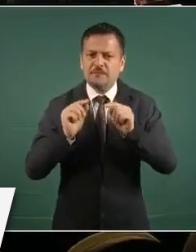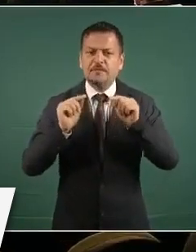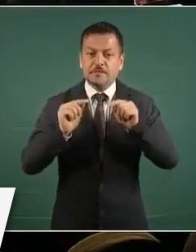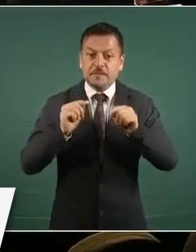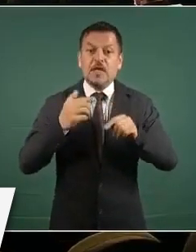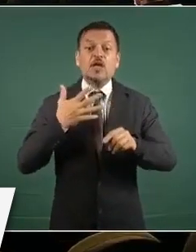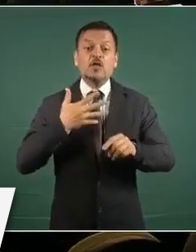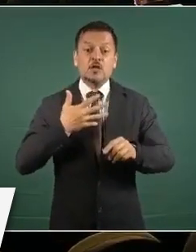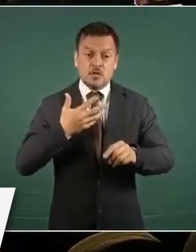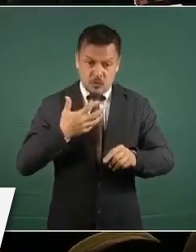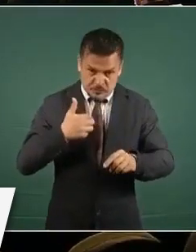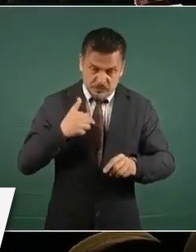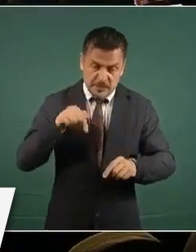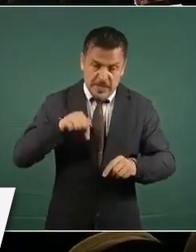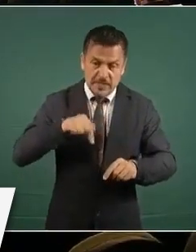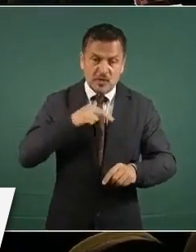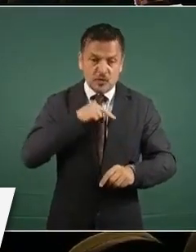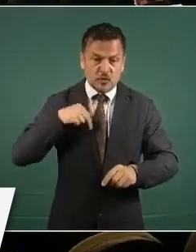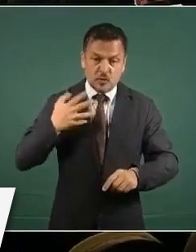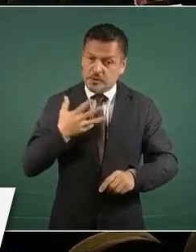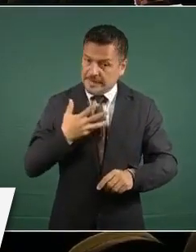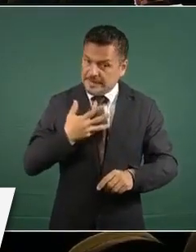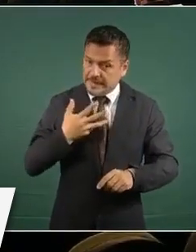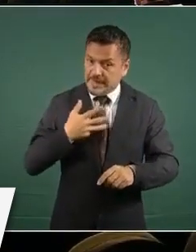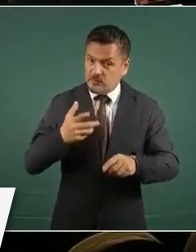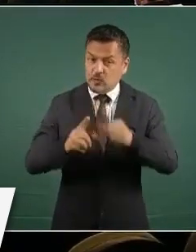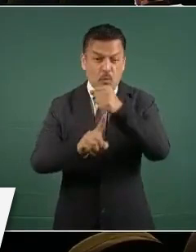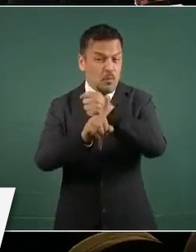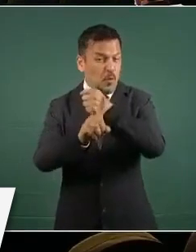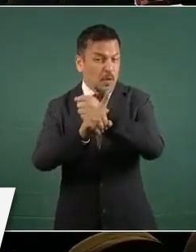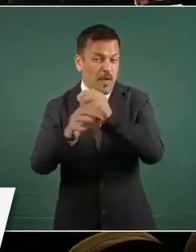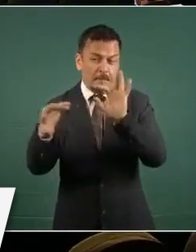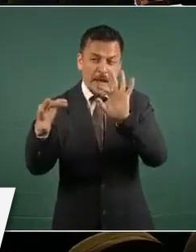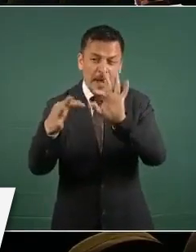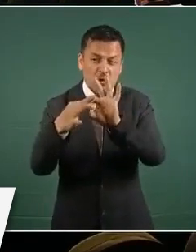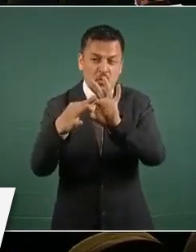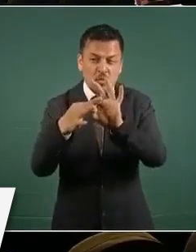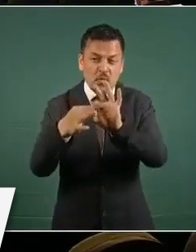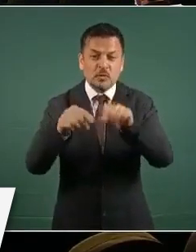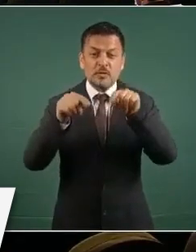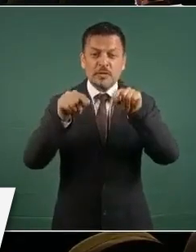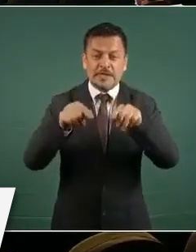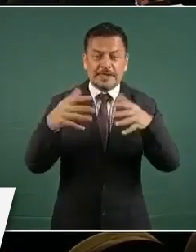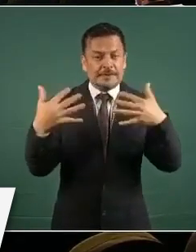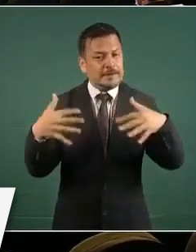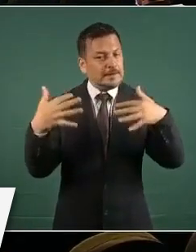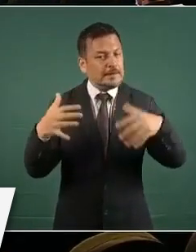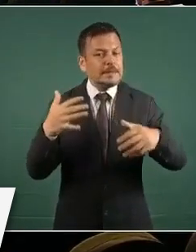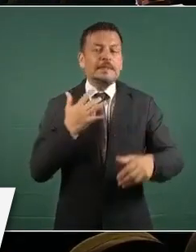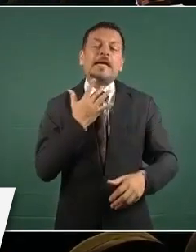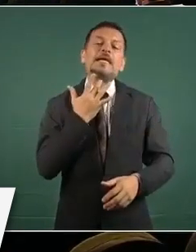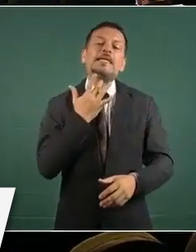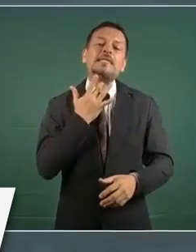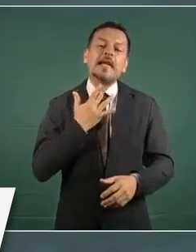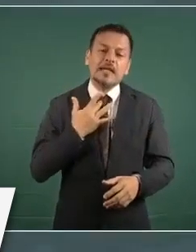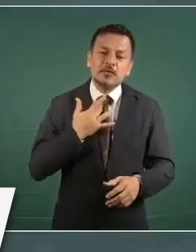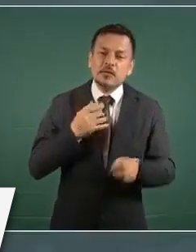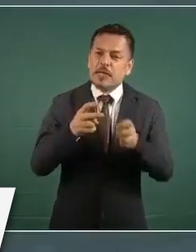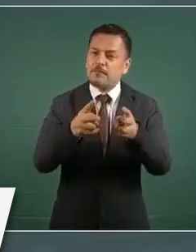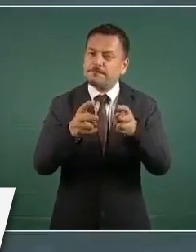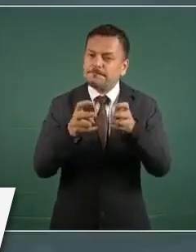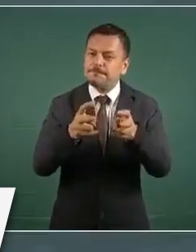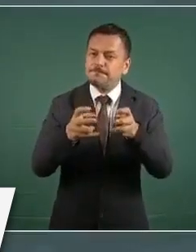principal este problema que enfrentar juntos es el fenómeno del wash y cold del cual derivan otras